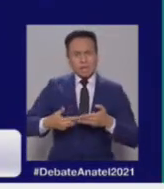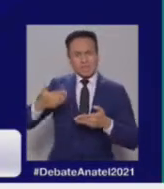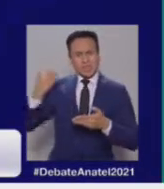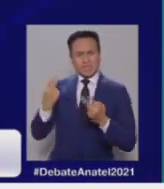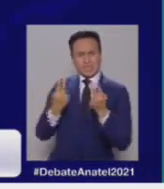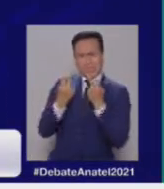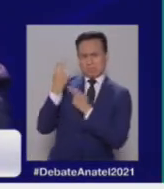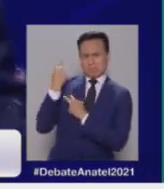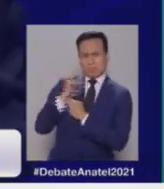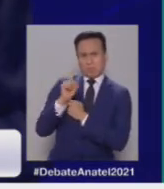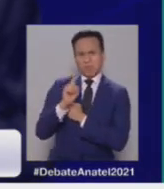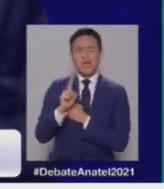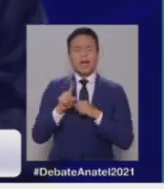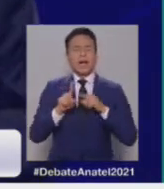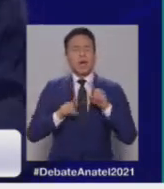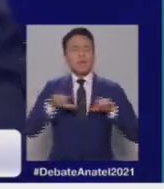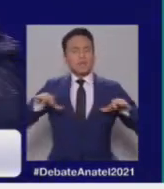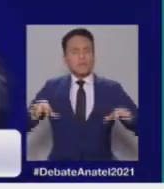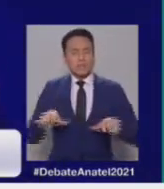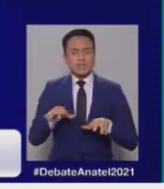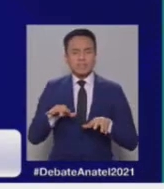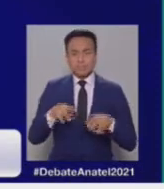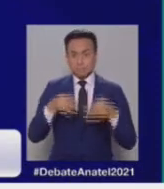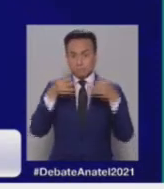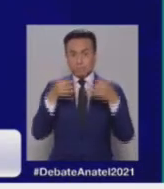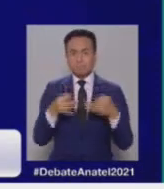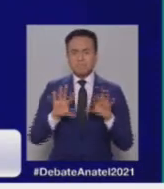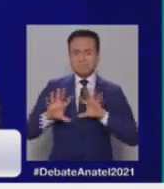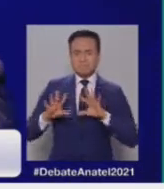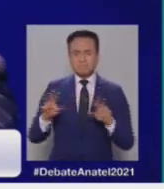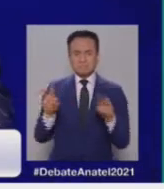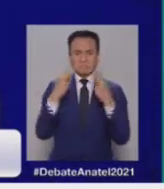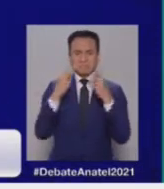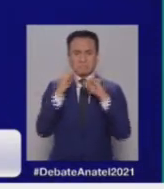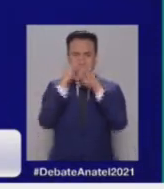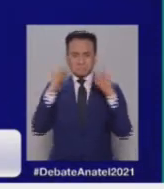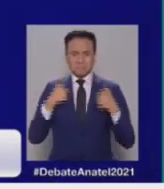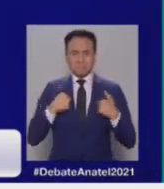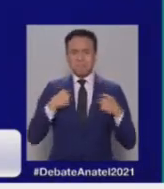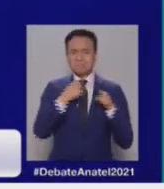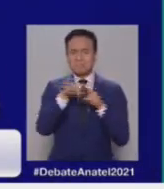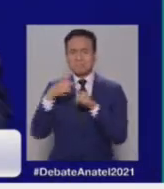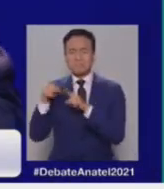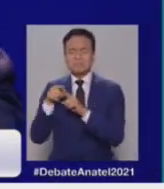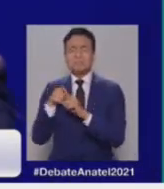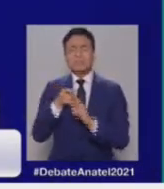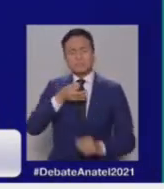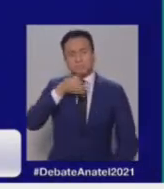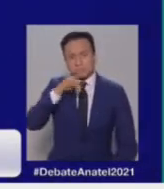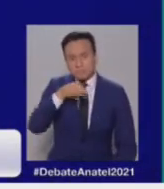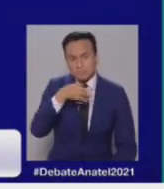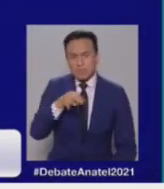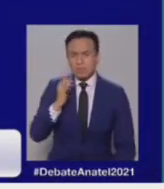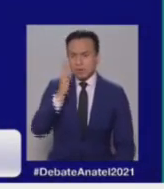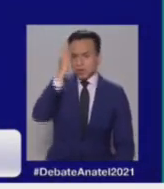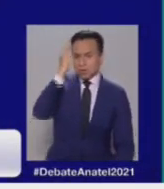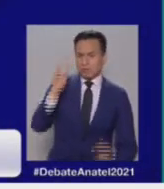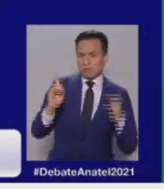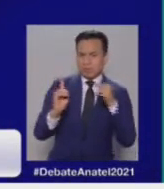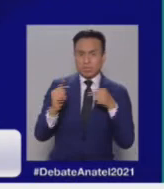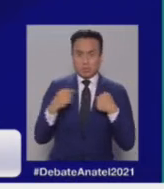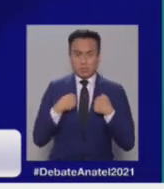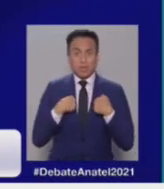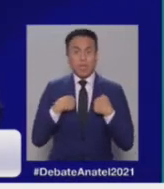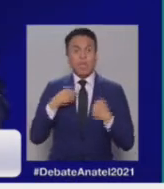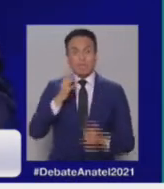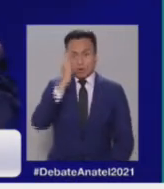este domingo 21 de noviembre. El primer bloque abordó temas de gobernabilidad y Marco Enrique Ominami apuntó rápidamente sus dardos en contra de